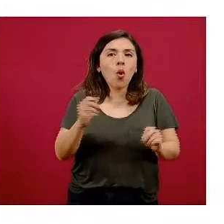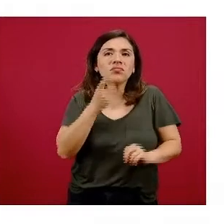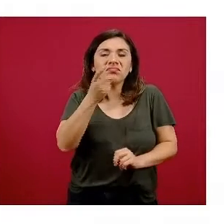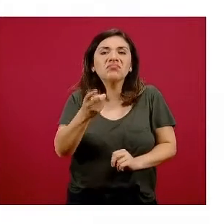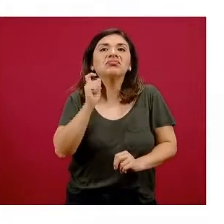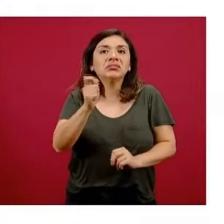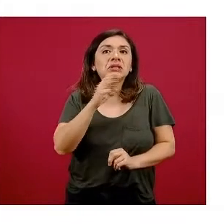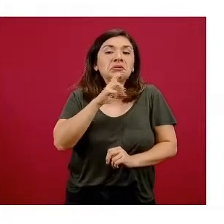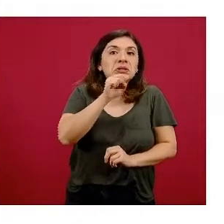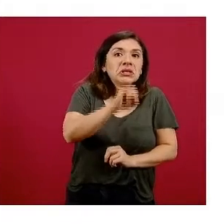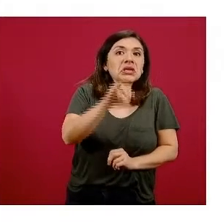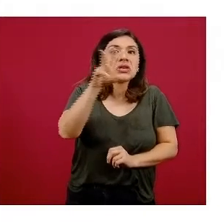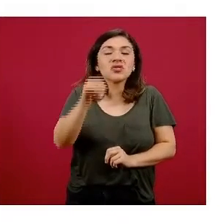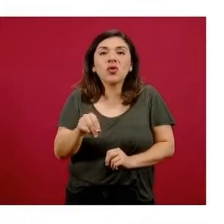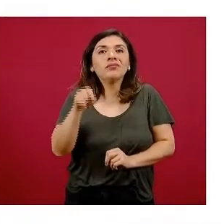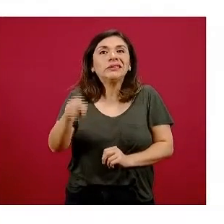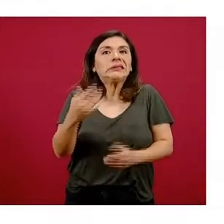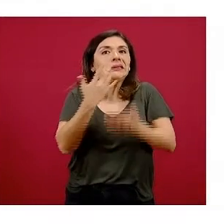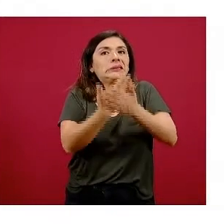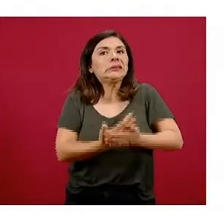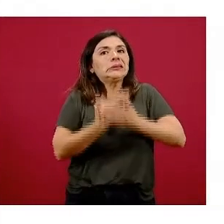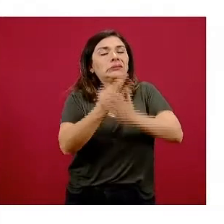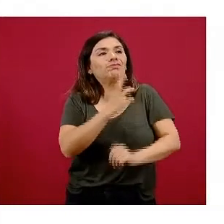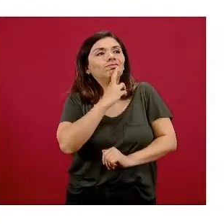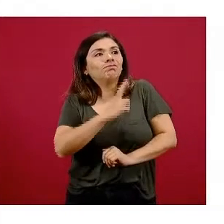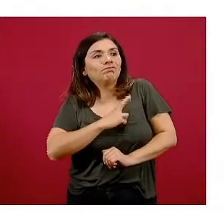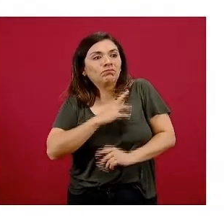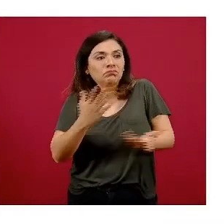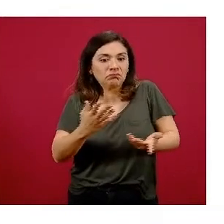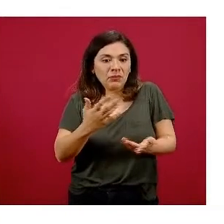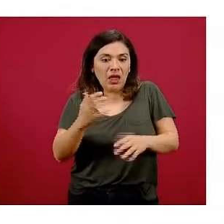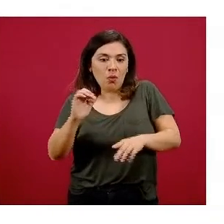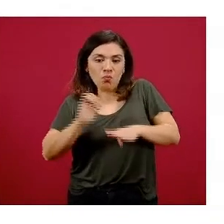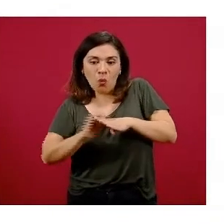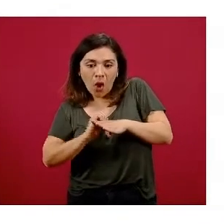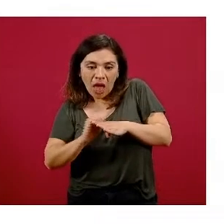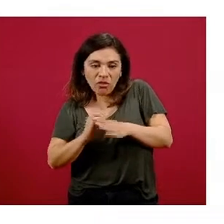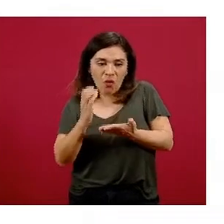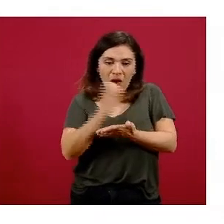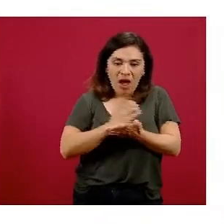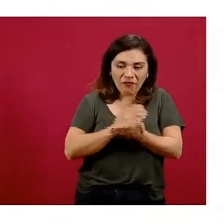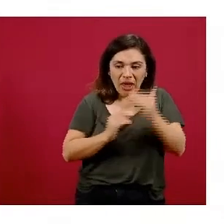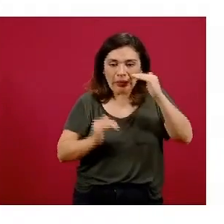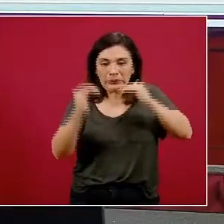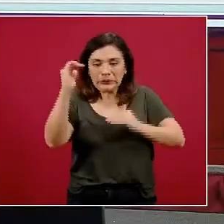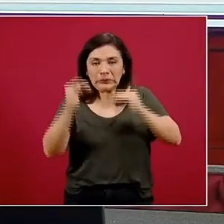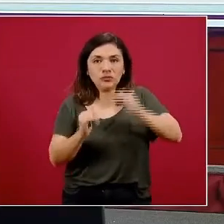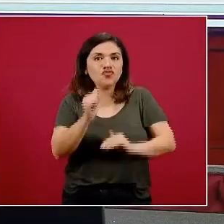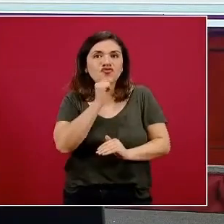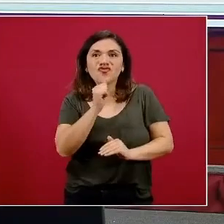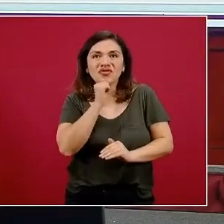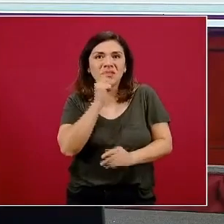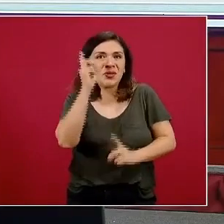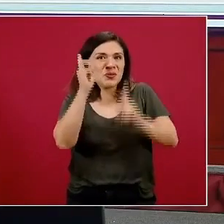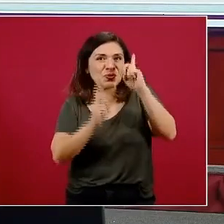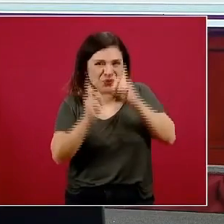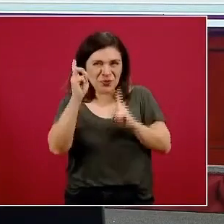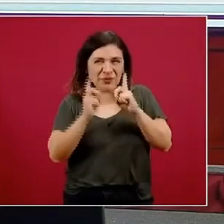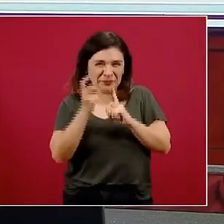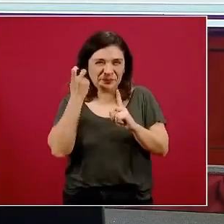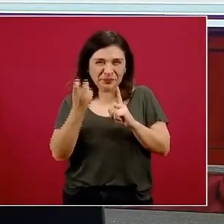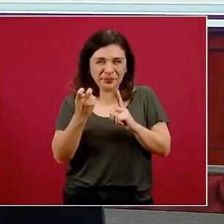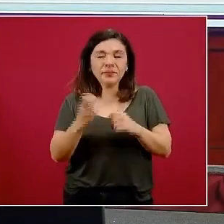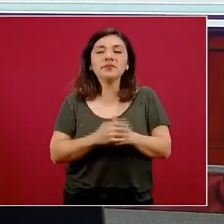todavía no tenía un resultado que permitiera que pasaran o a las barras de color morado o a las barras de color naranja